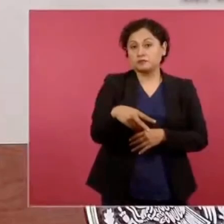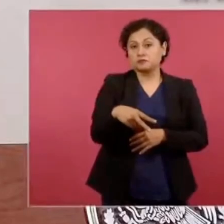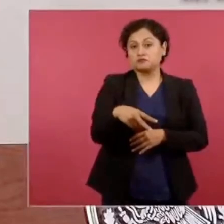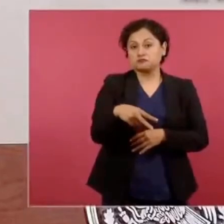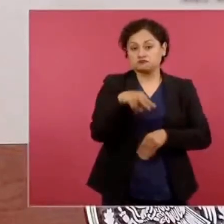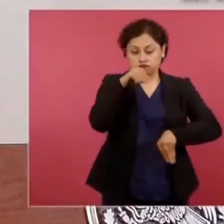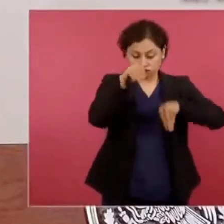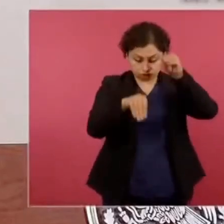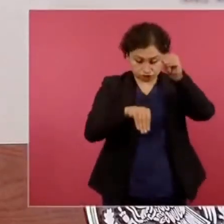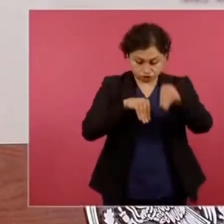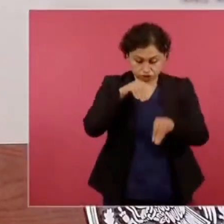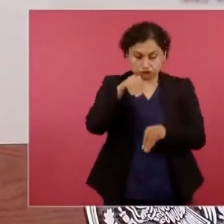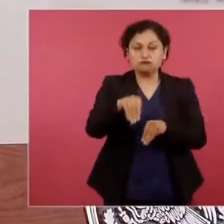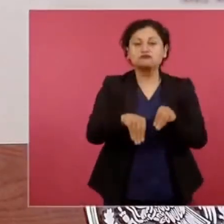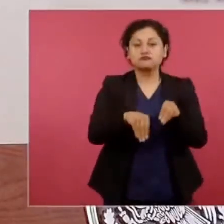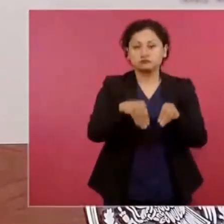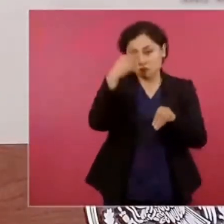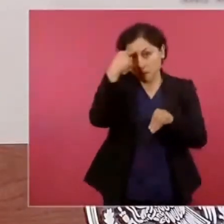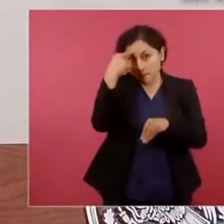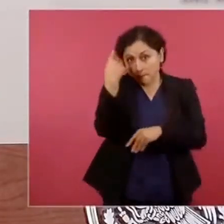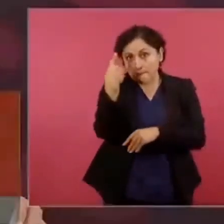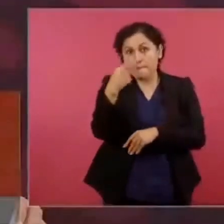para que no haya